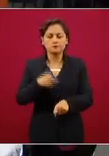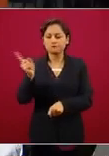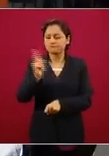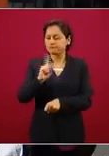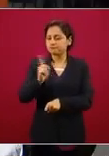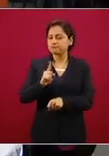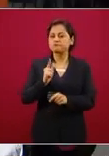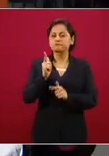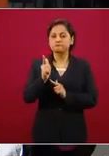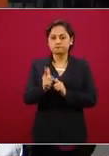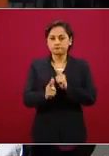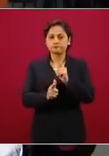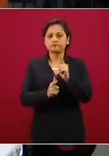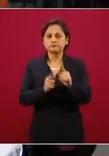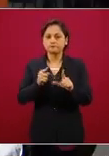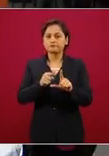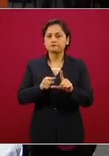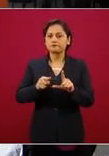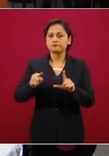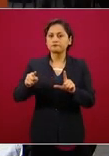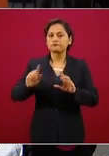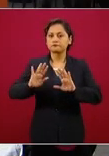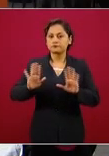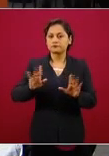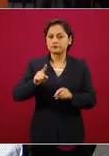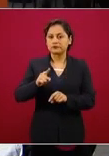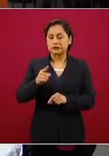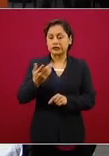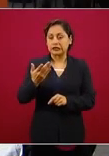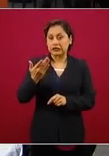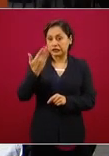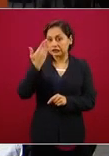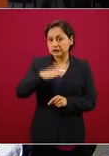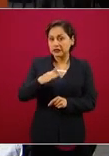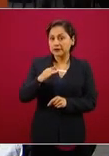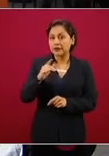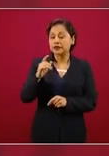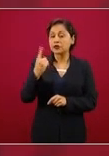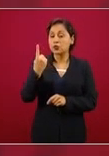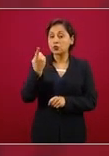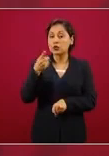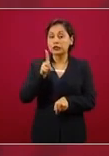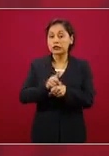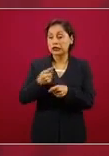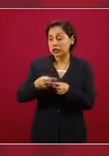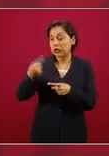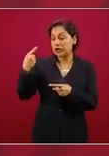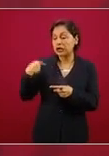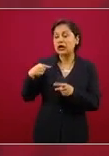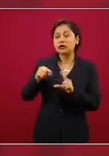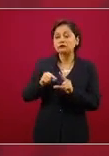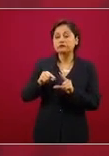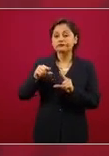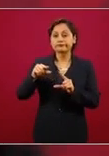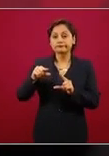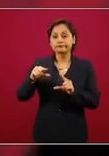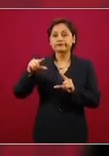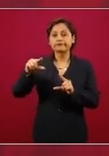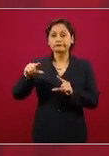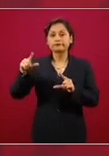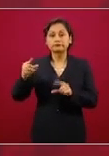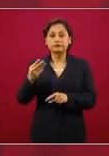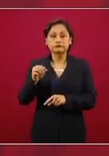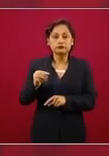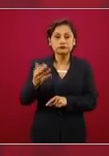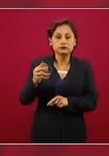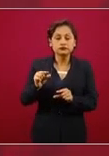horas, donde se aumentó 3.5%, es el incremento más pequeño que hemos tenido hasta el